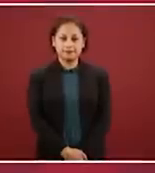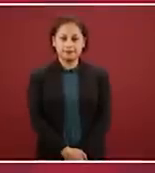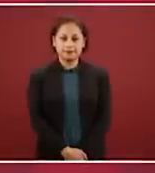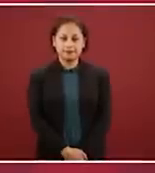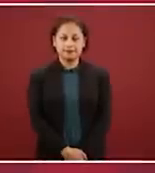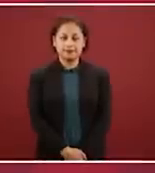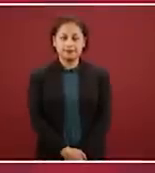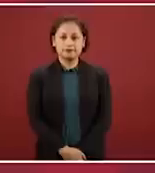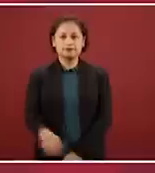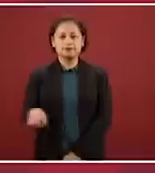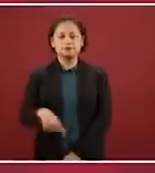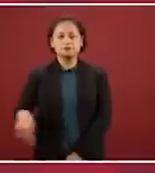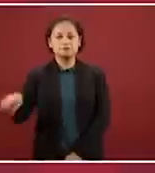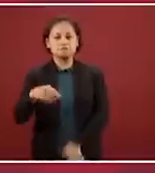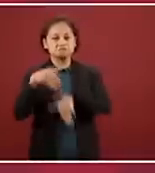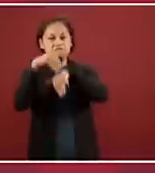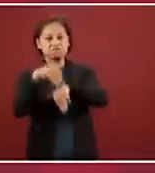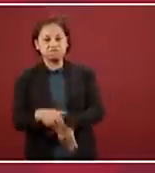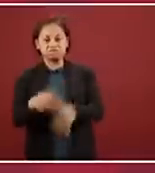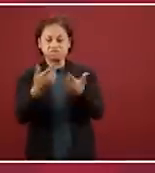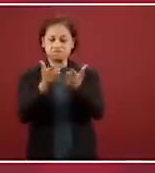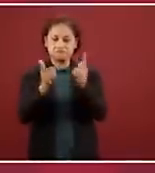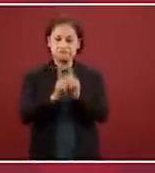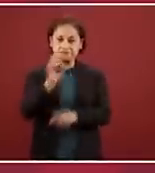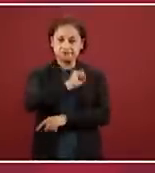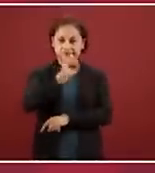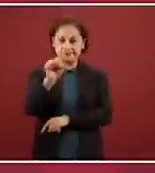una banda de delincuentes.